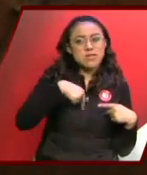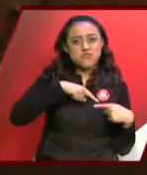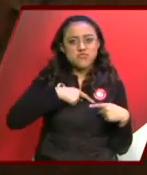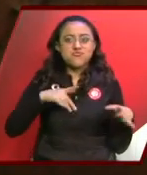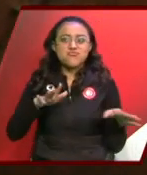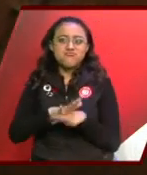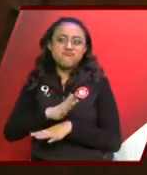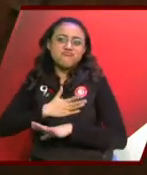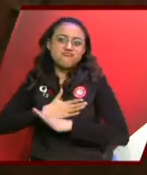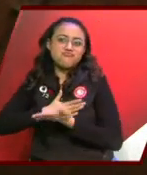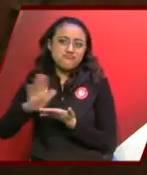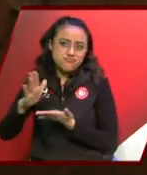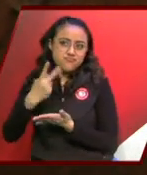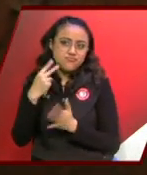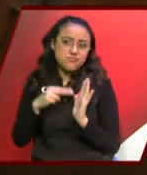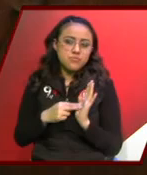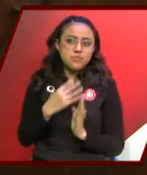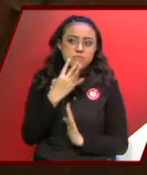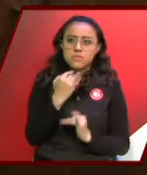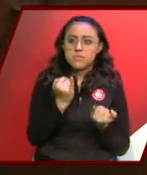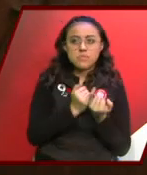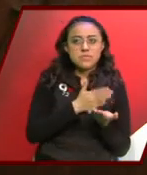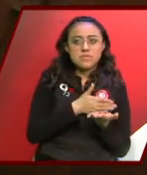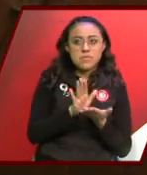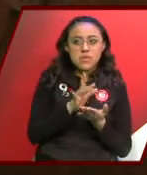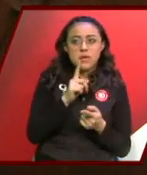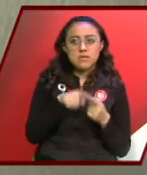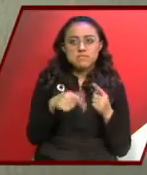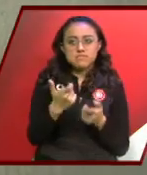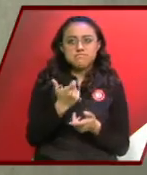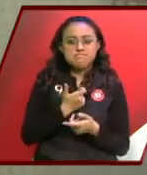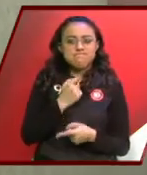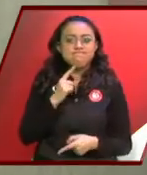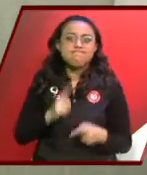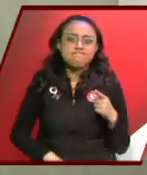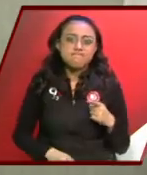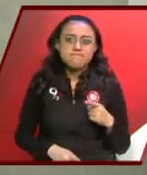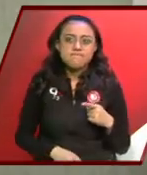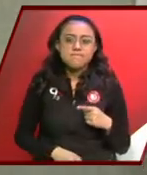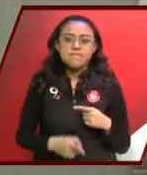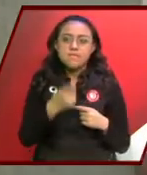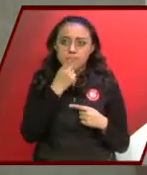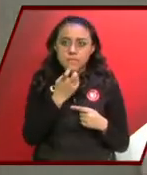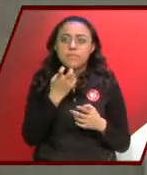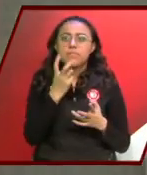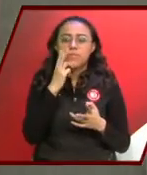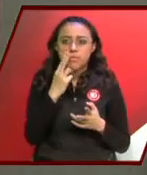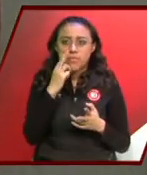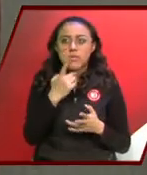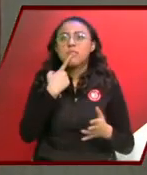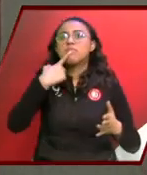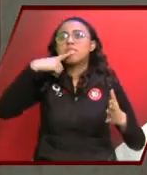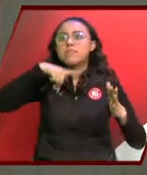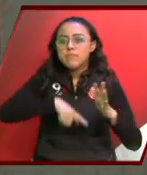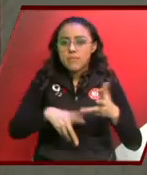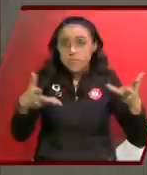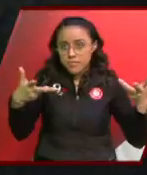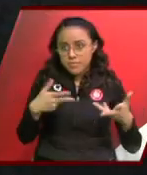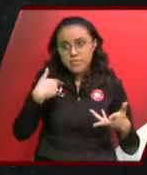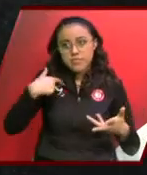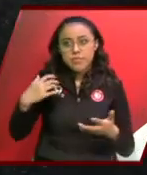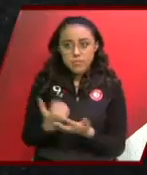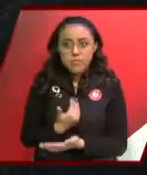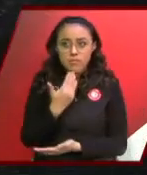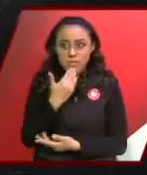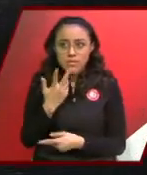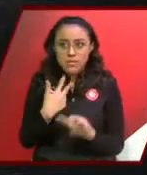degradan. En el 2004 me degradaron y me quitaron mi sueldo. Comenta que en ese momento realizó una demanda, la cual ganó,